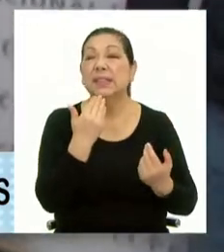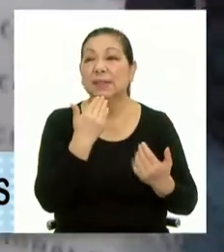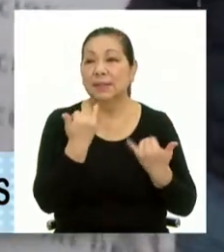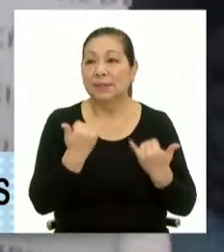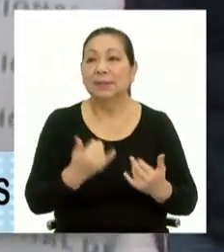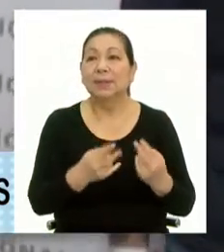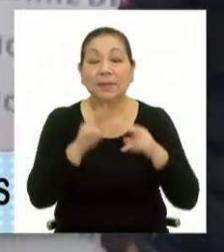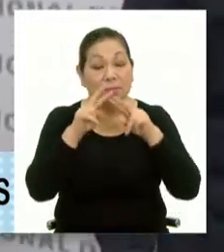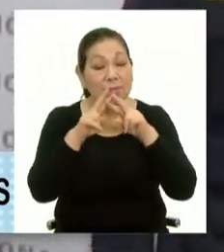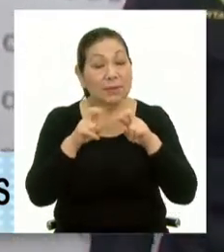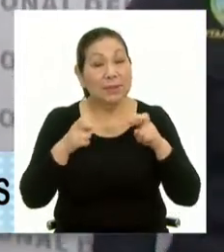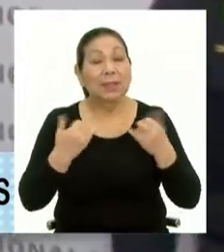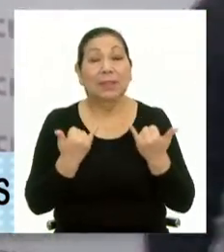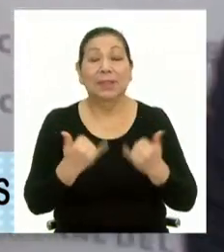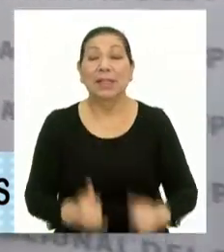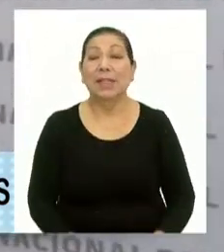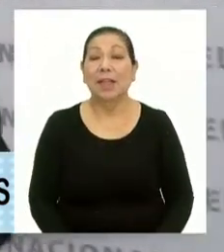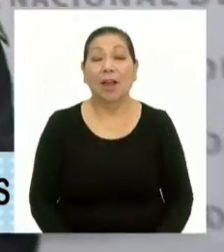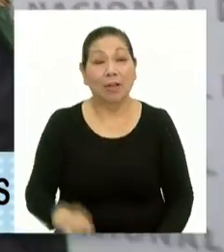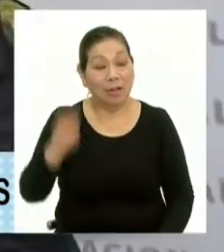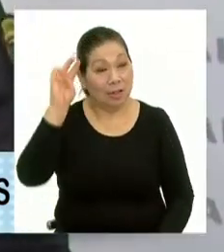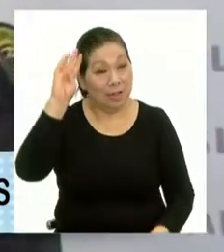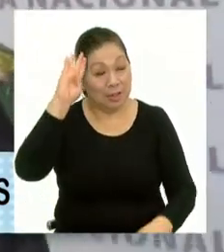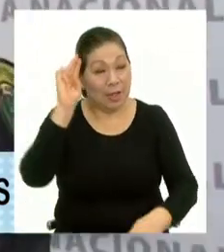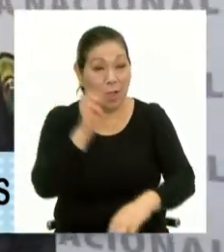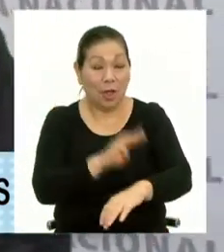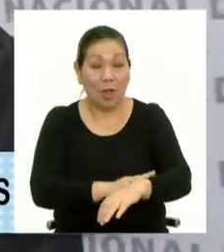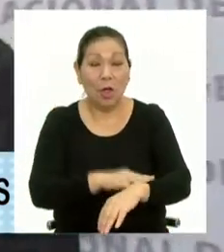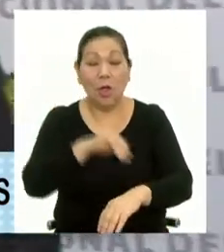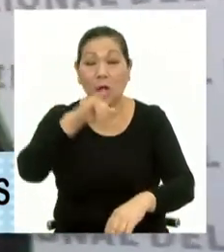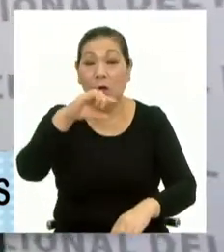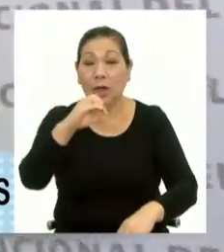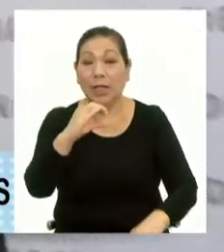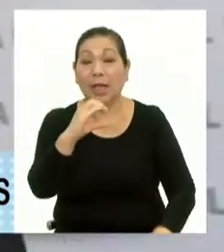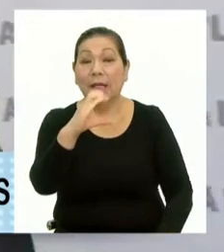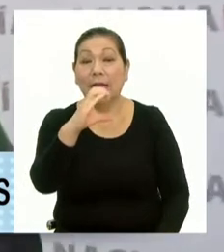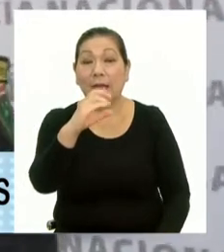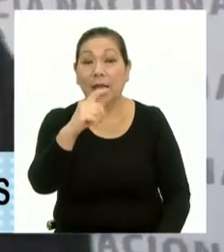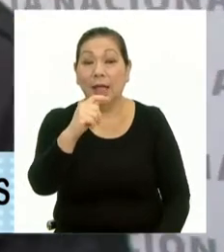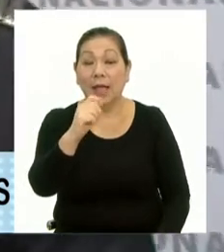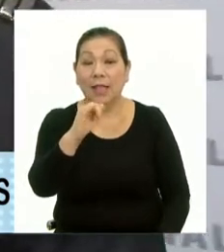esta investigación es el coronel Jorge Castillo, que es jefe del Escuadrón Verde.